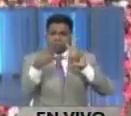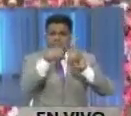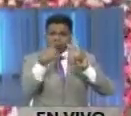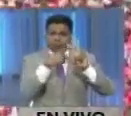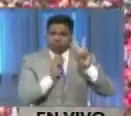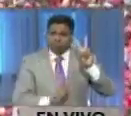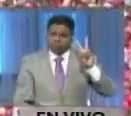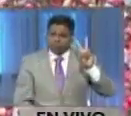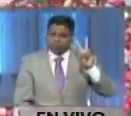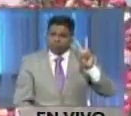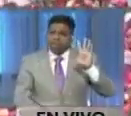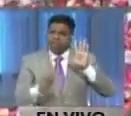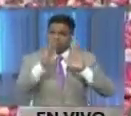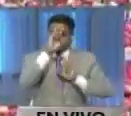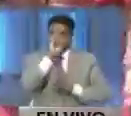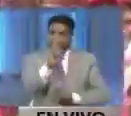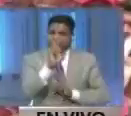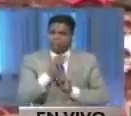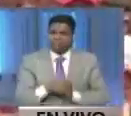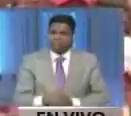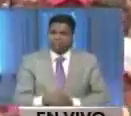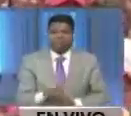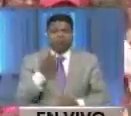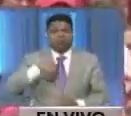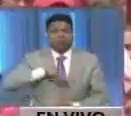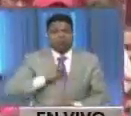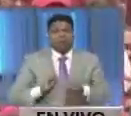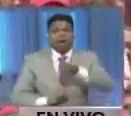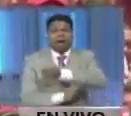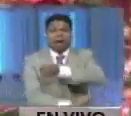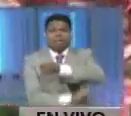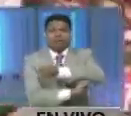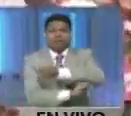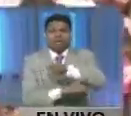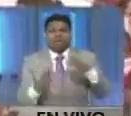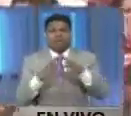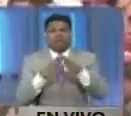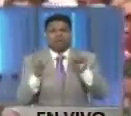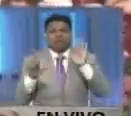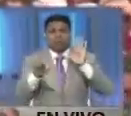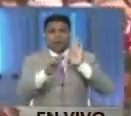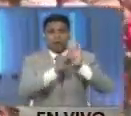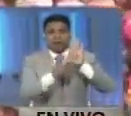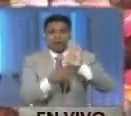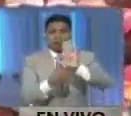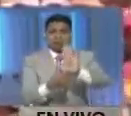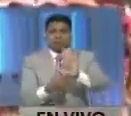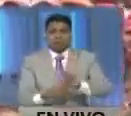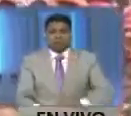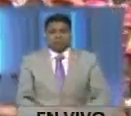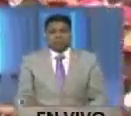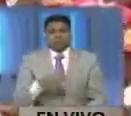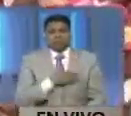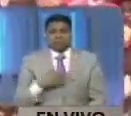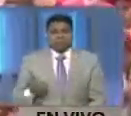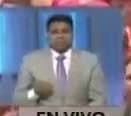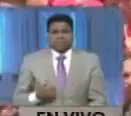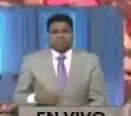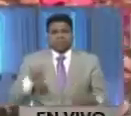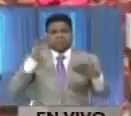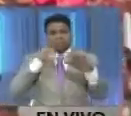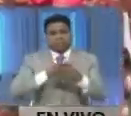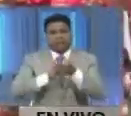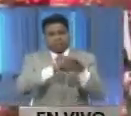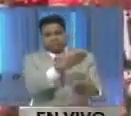Y nosotros debemos apoyar el imperio de las leyes. Queridos compañeros,